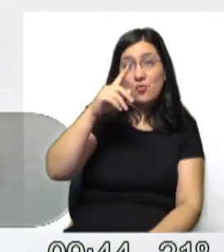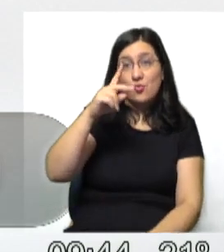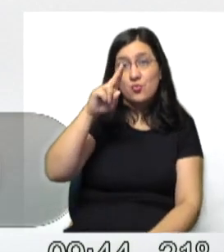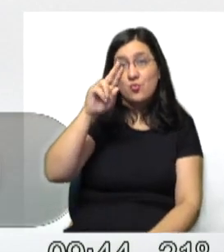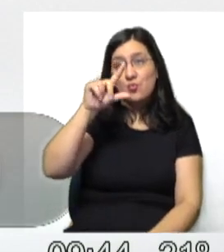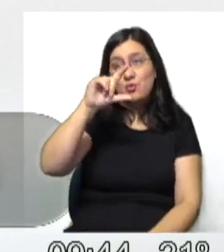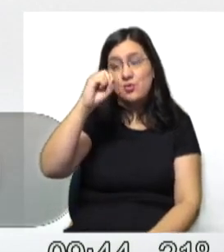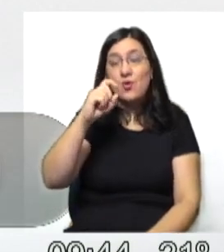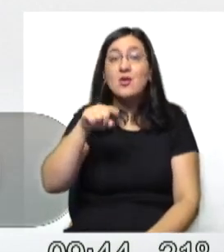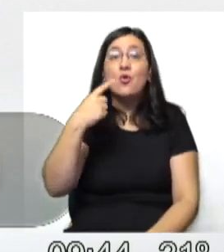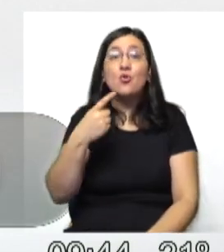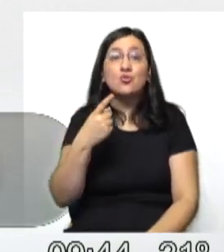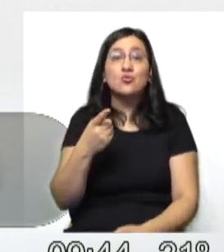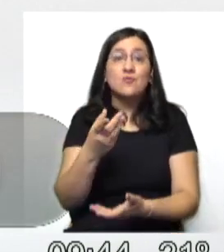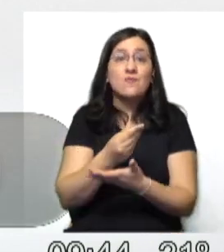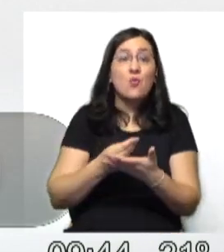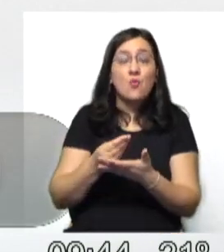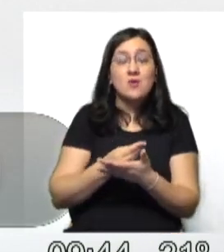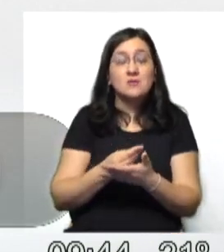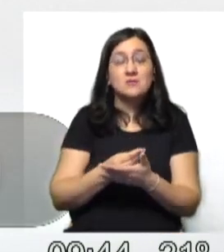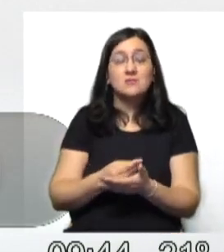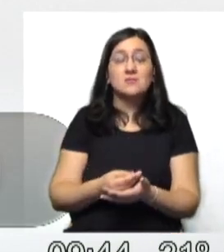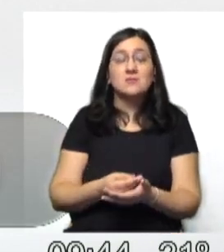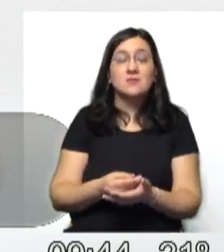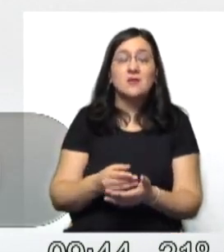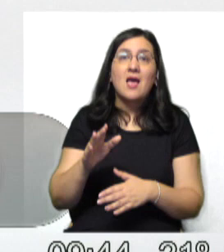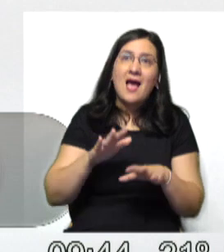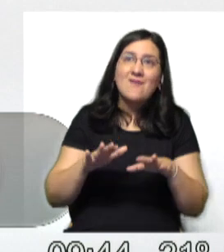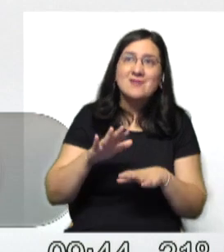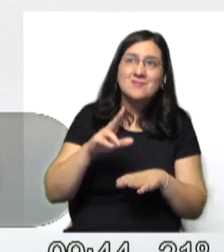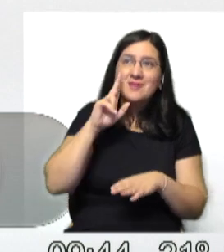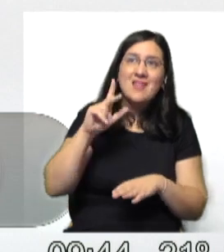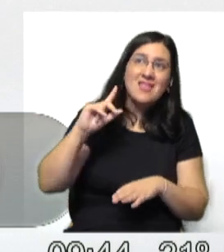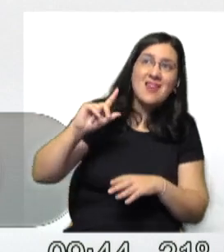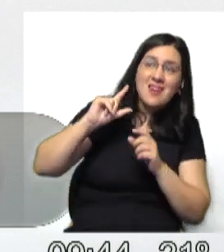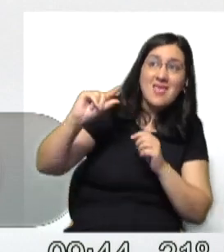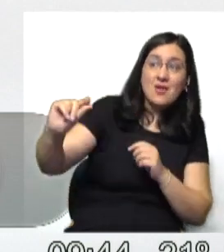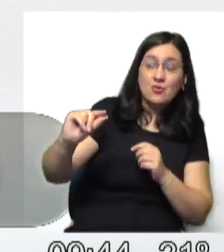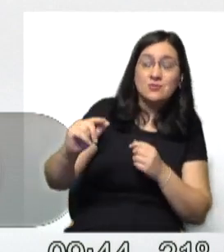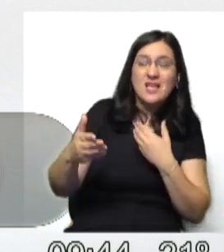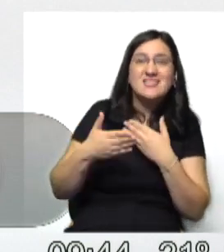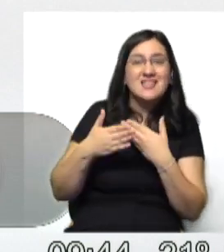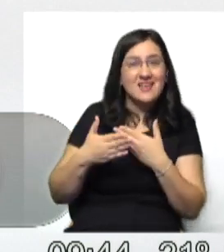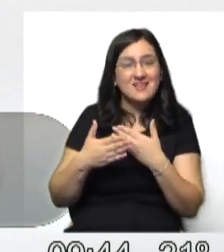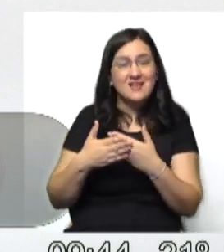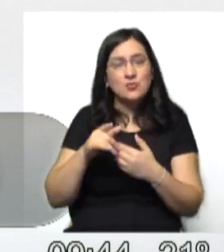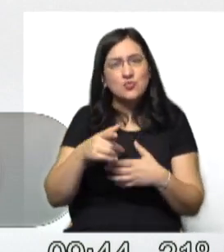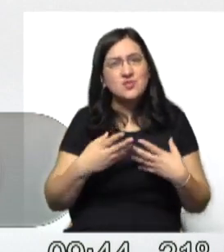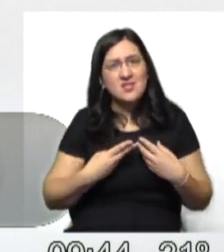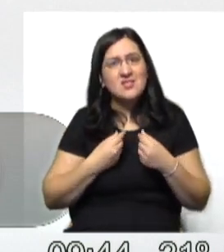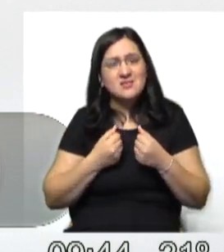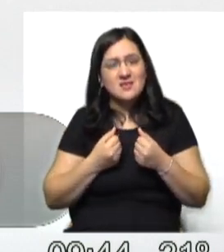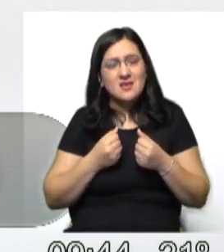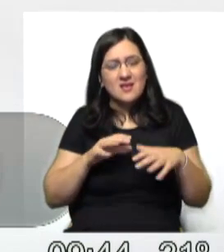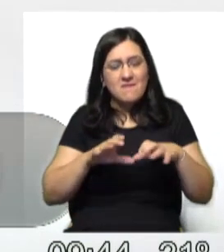esas otras figuras a veces esa mirada desde tan lejos eh acerca a determinadas cosas vos sentís un poco eso también de que el el el haberte